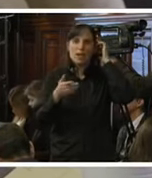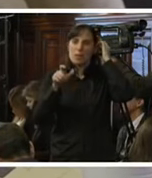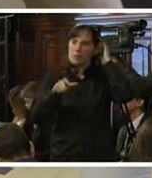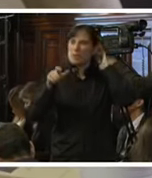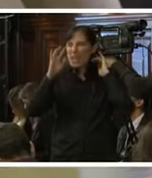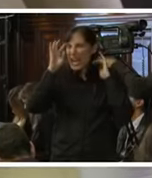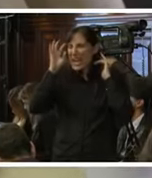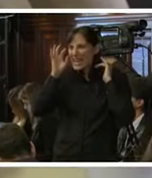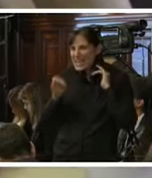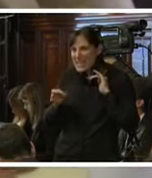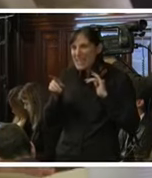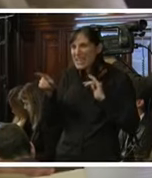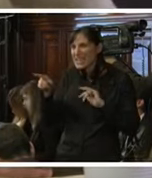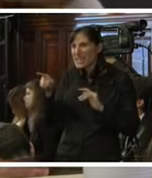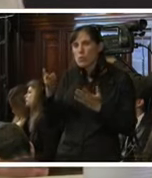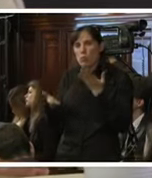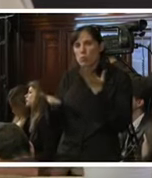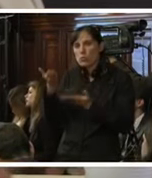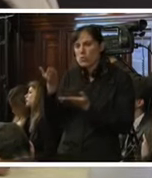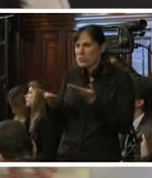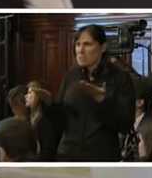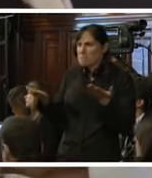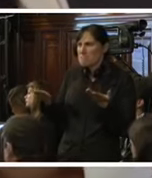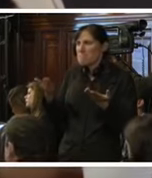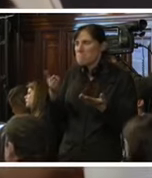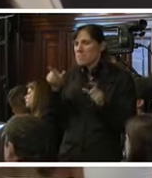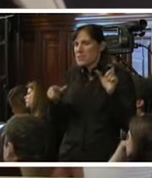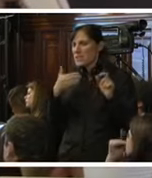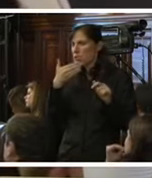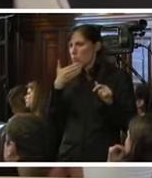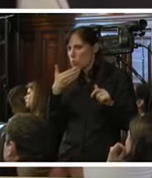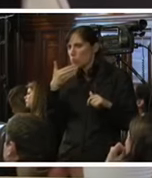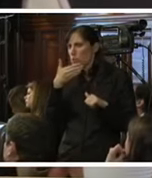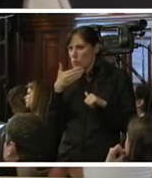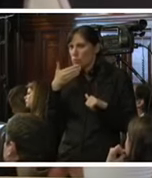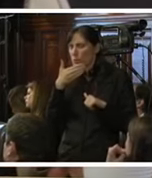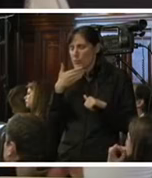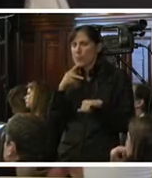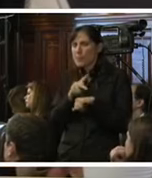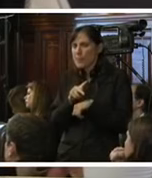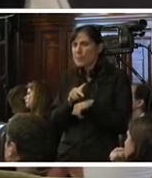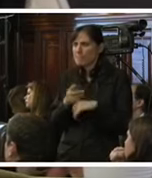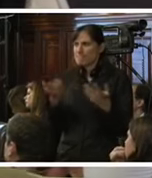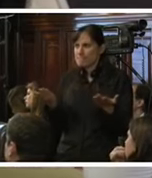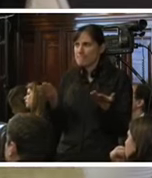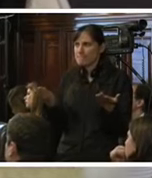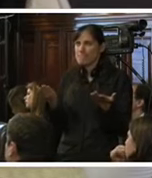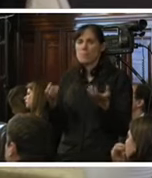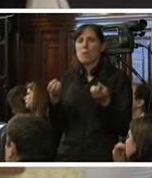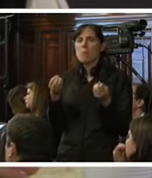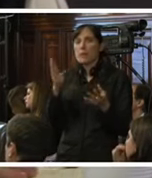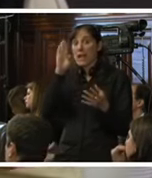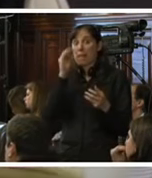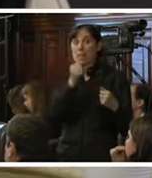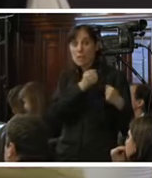los cuestionamientos que hay hacia la justicia en Paraguay, tiene que ver con que el Paraguay no solamente en dictadura